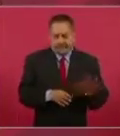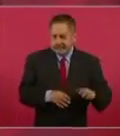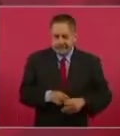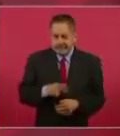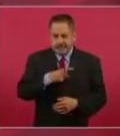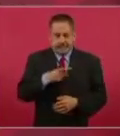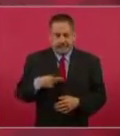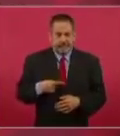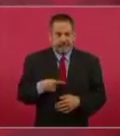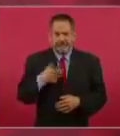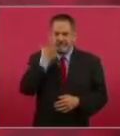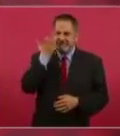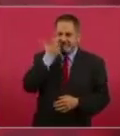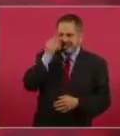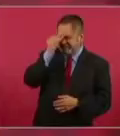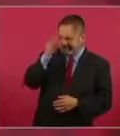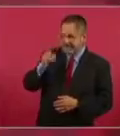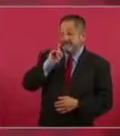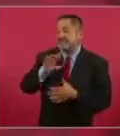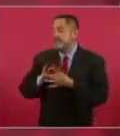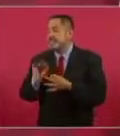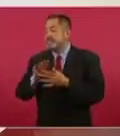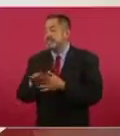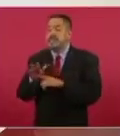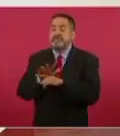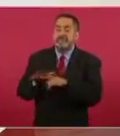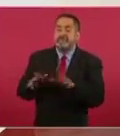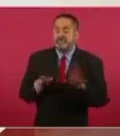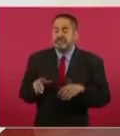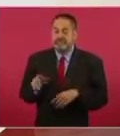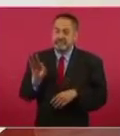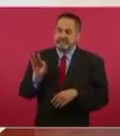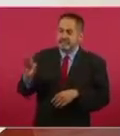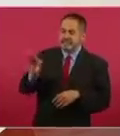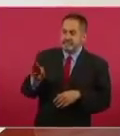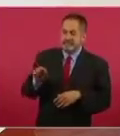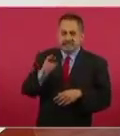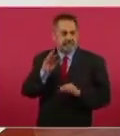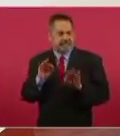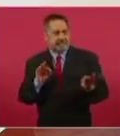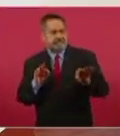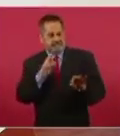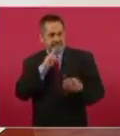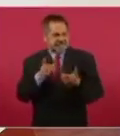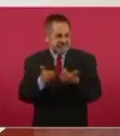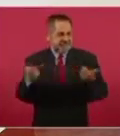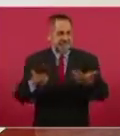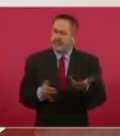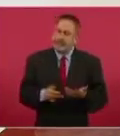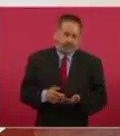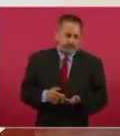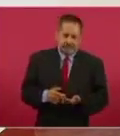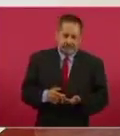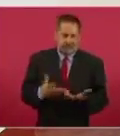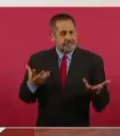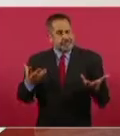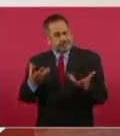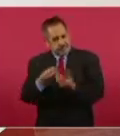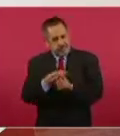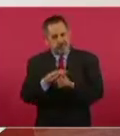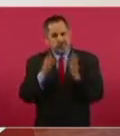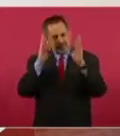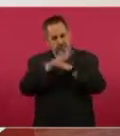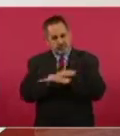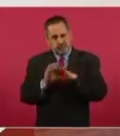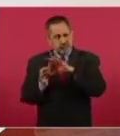matizando las diferencias en vez de buscar la conciliación los